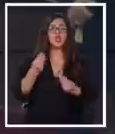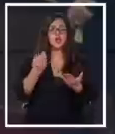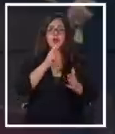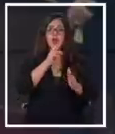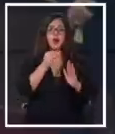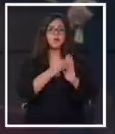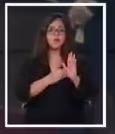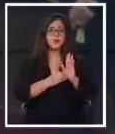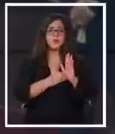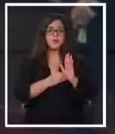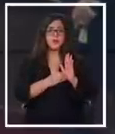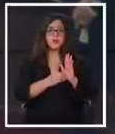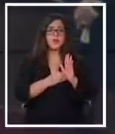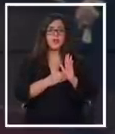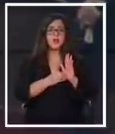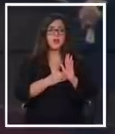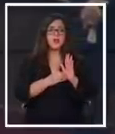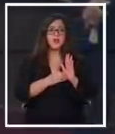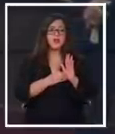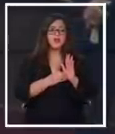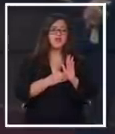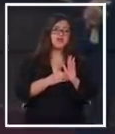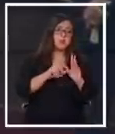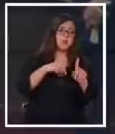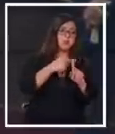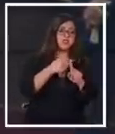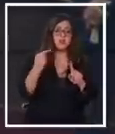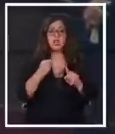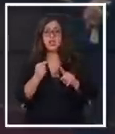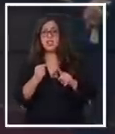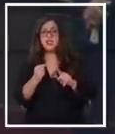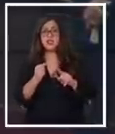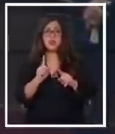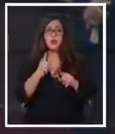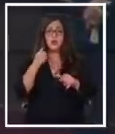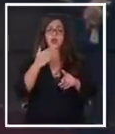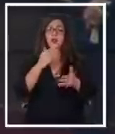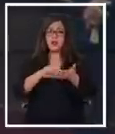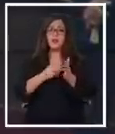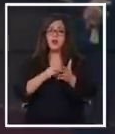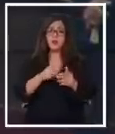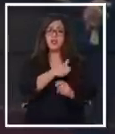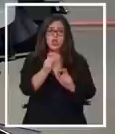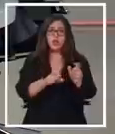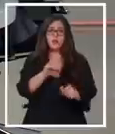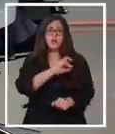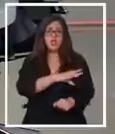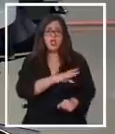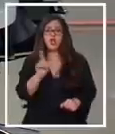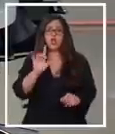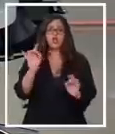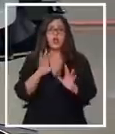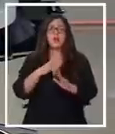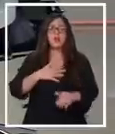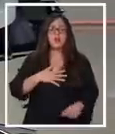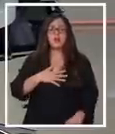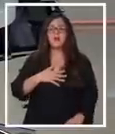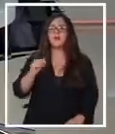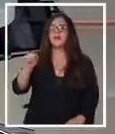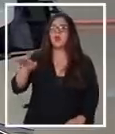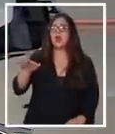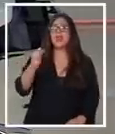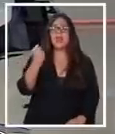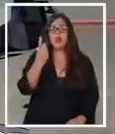no me es indiferente pero el problema es de todo la sociedad chilena no solamente de mí como presidente y los números de las